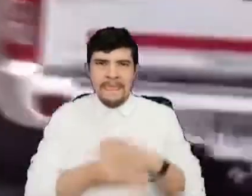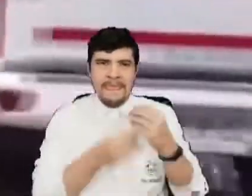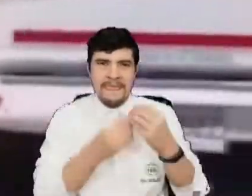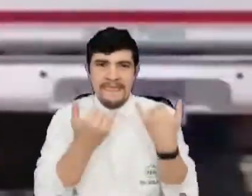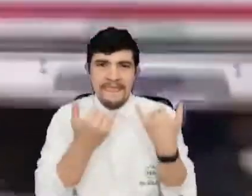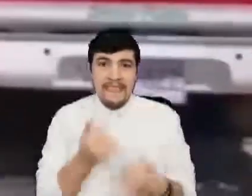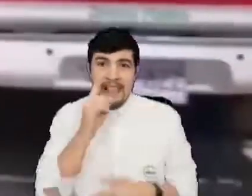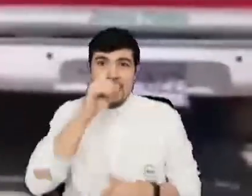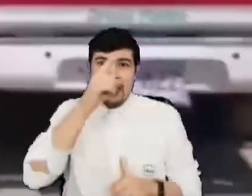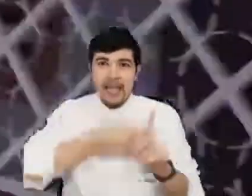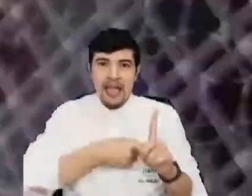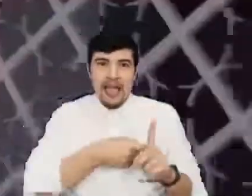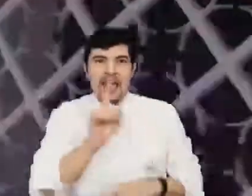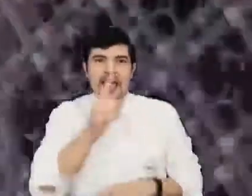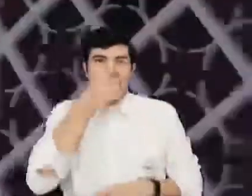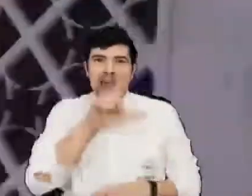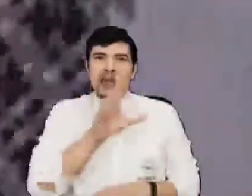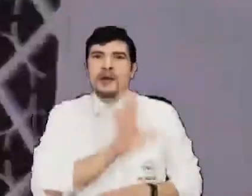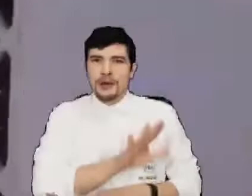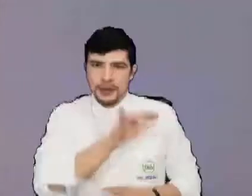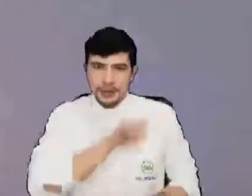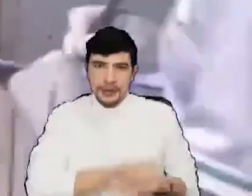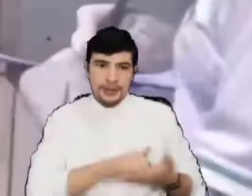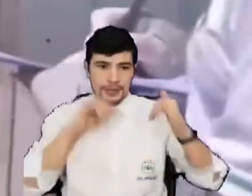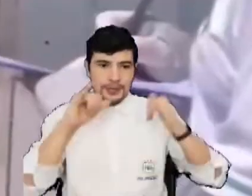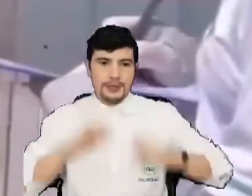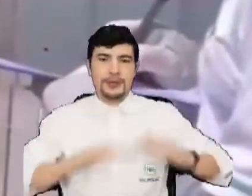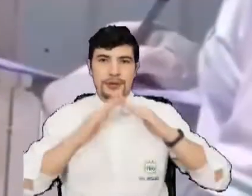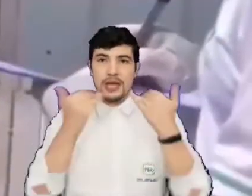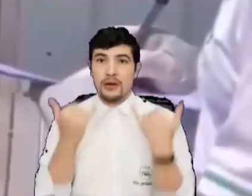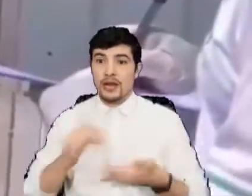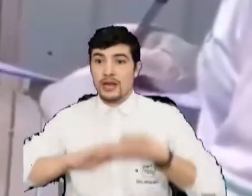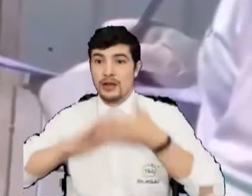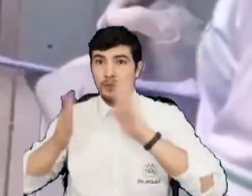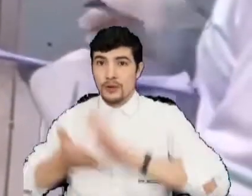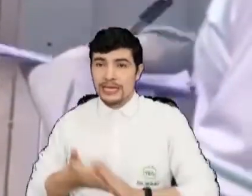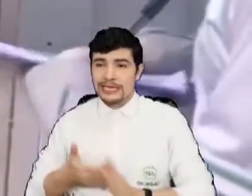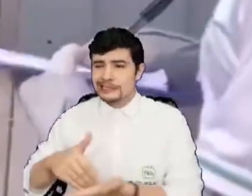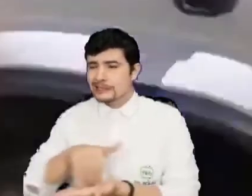hasta el 1 de julio, las comunidades vulnerables esperan más ayudas para sobrellevar la pandemia.